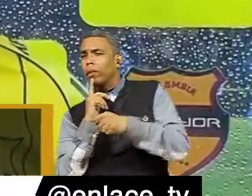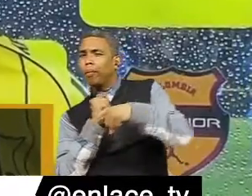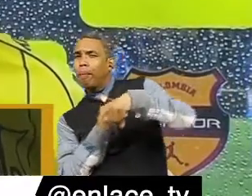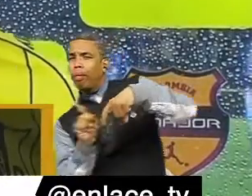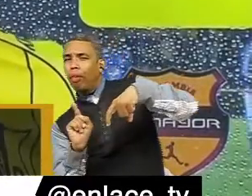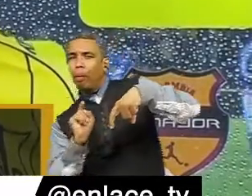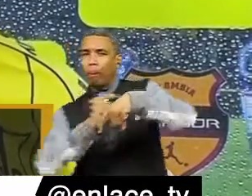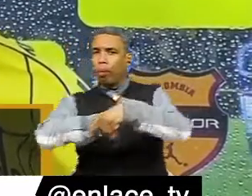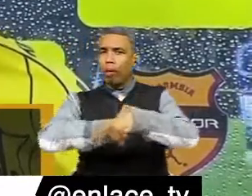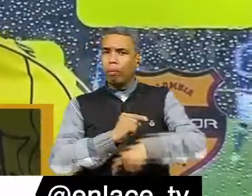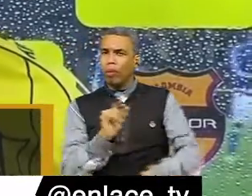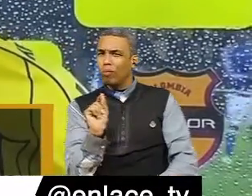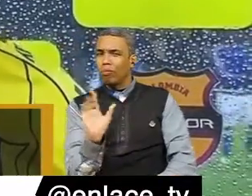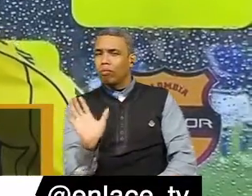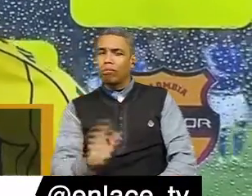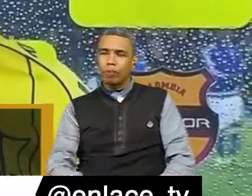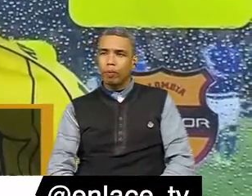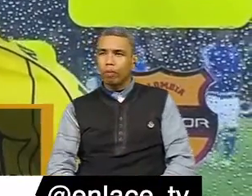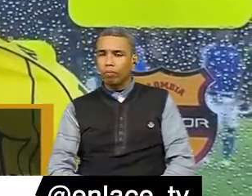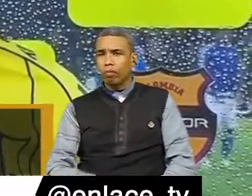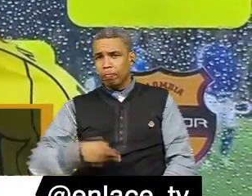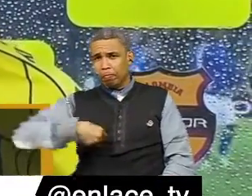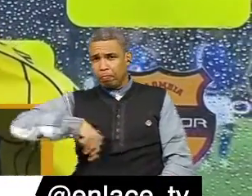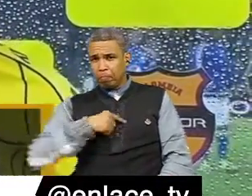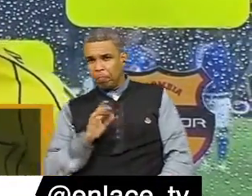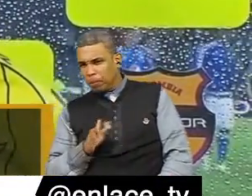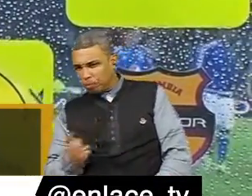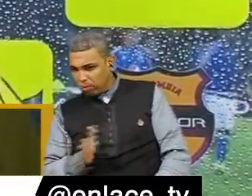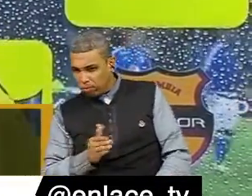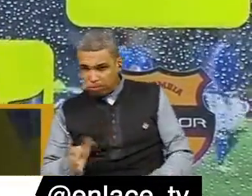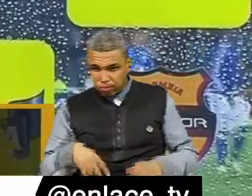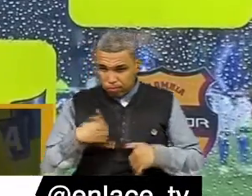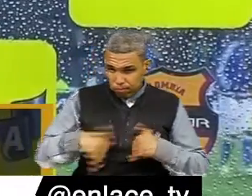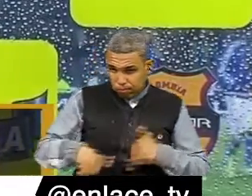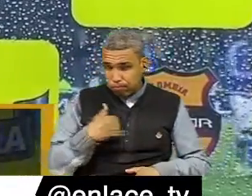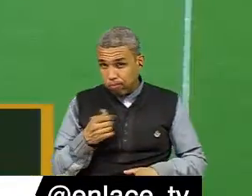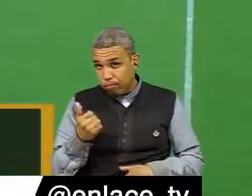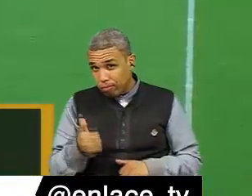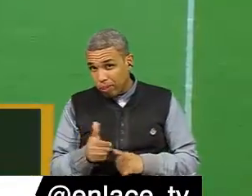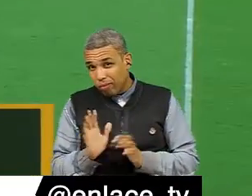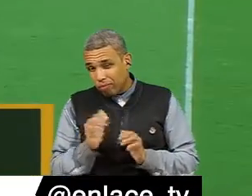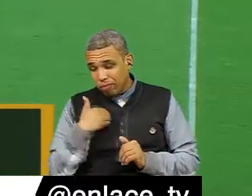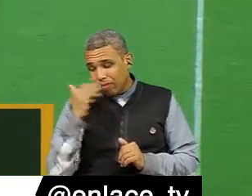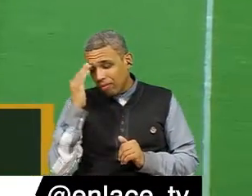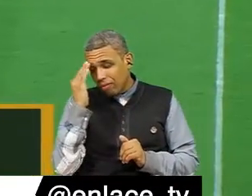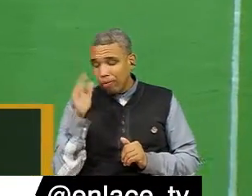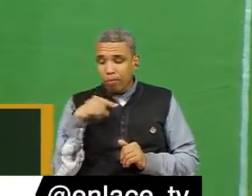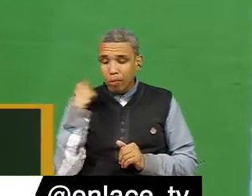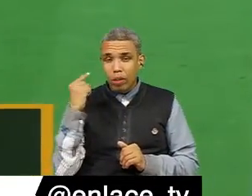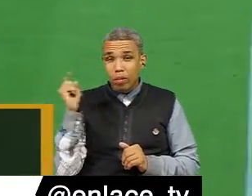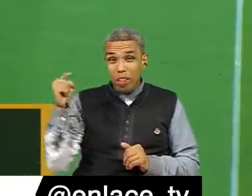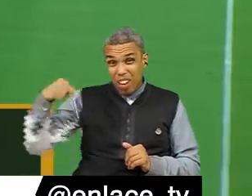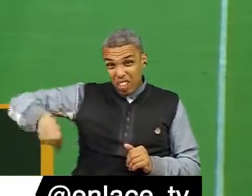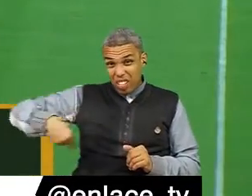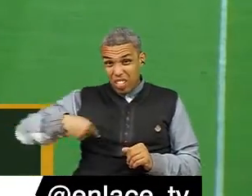más, jugamos muy bien a la pelota, hacemos las cosas bien, pero bueno, también sabemos que aquí en Bogotá es una